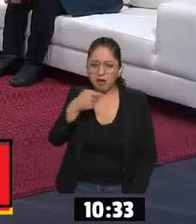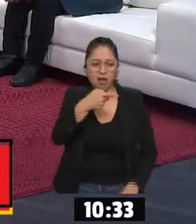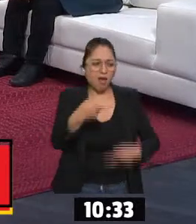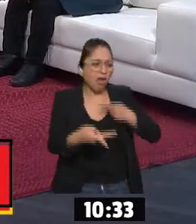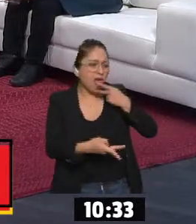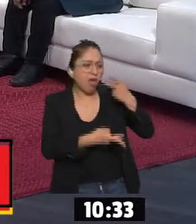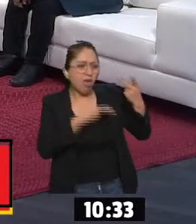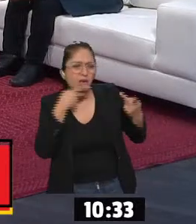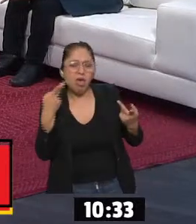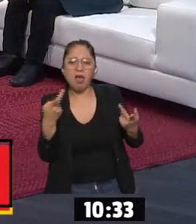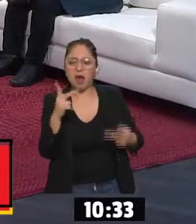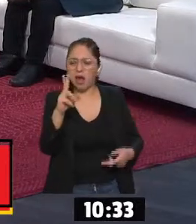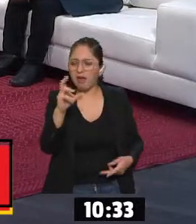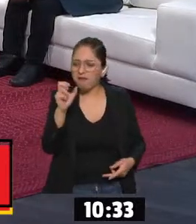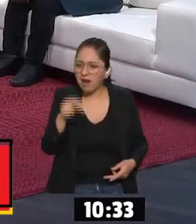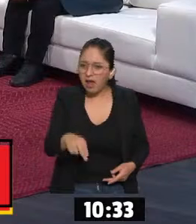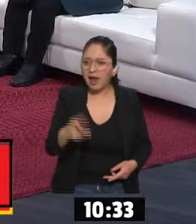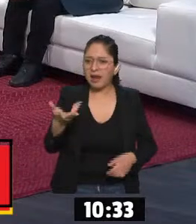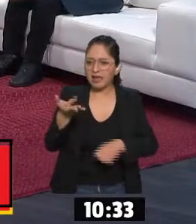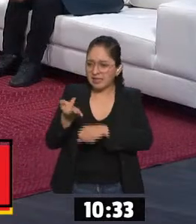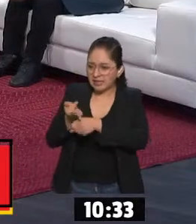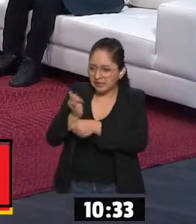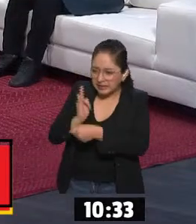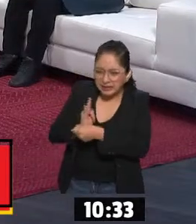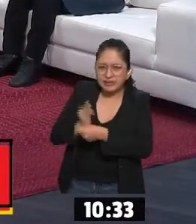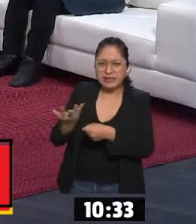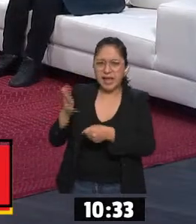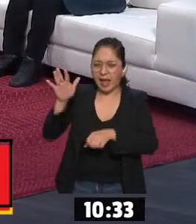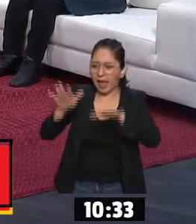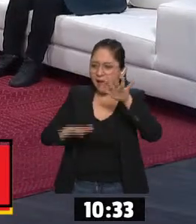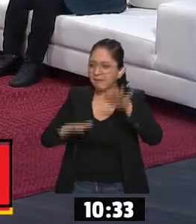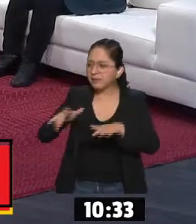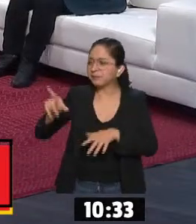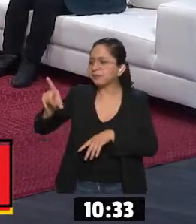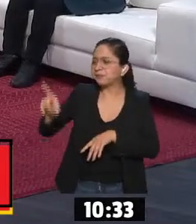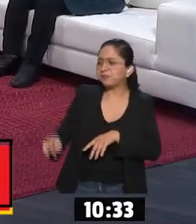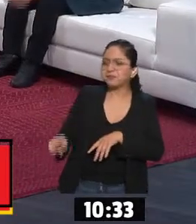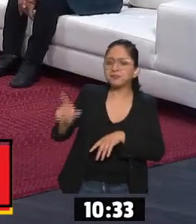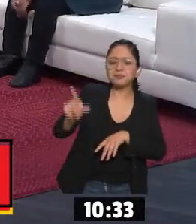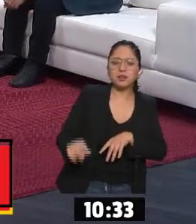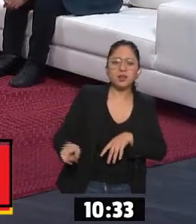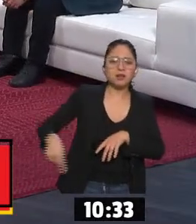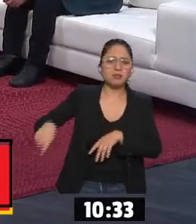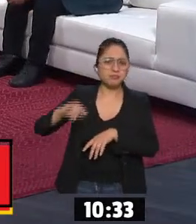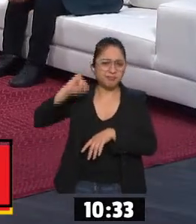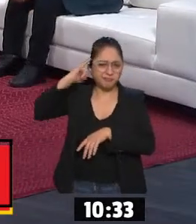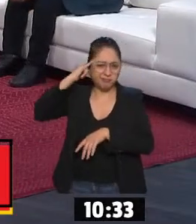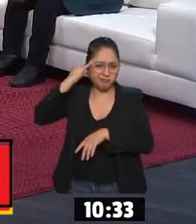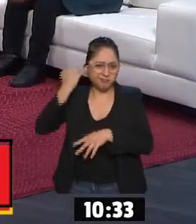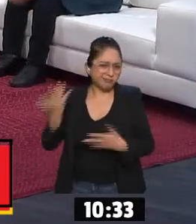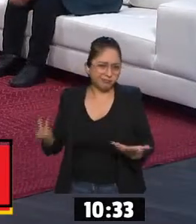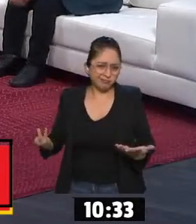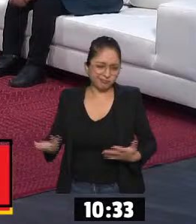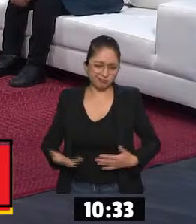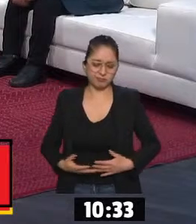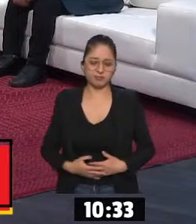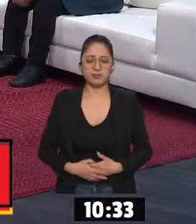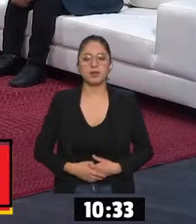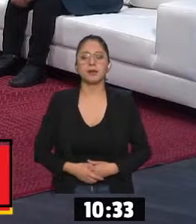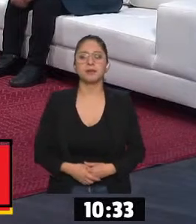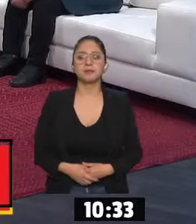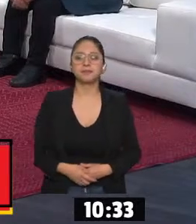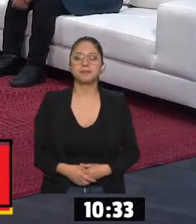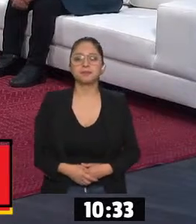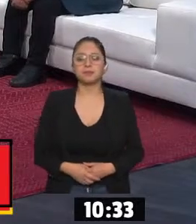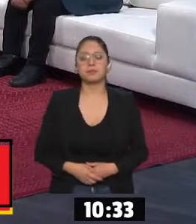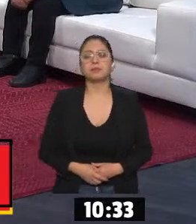los dichos, los refranes, los chistes, ¿no? Suelen hacer muchos chistes. Ay, bueno. Los chistes todos son